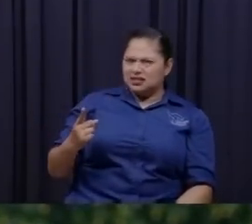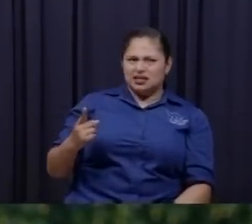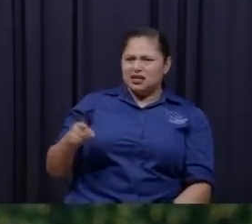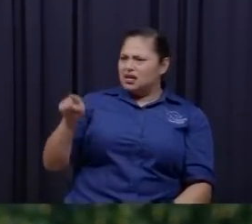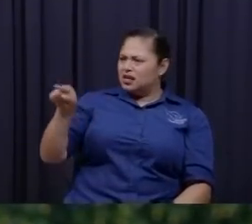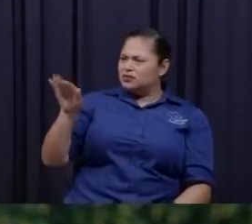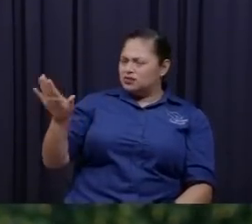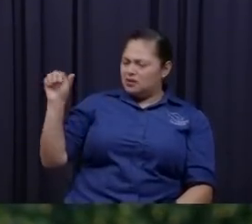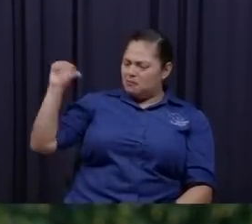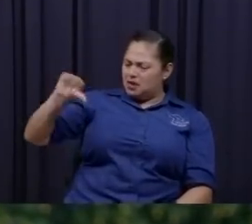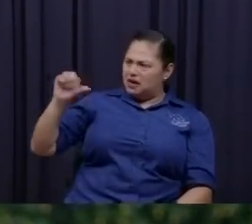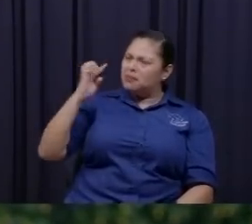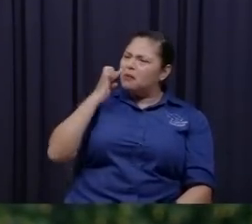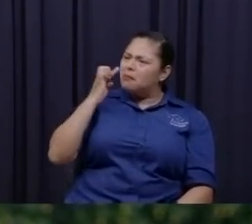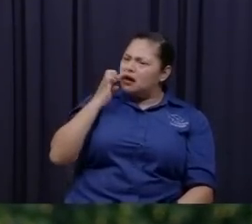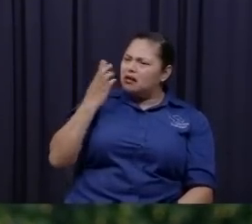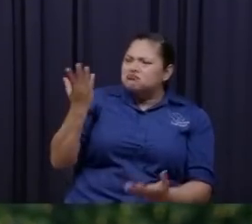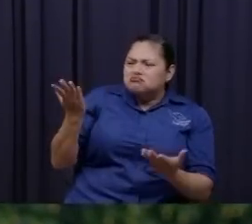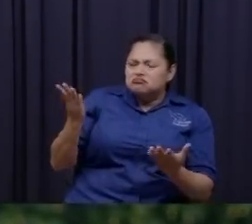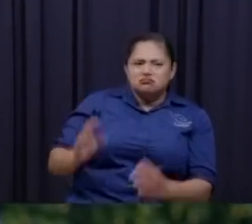que usted ha sido un mal padre?